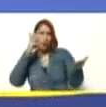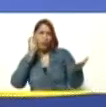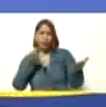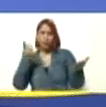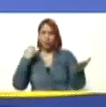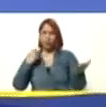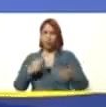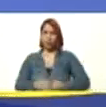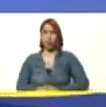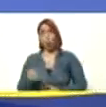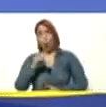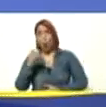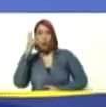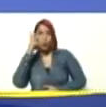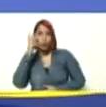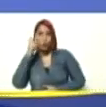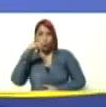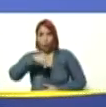o me escucharon hoy.